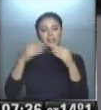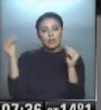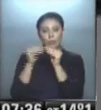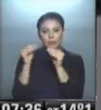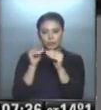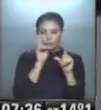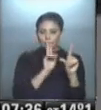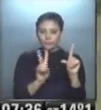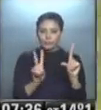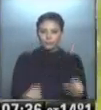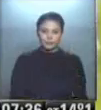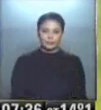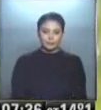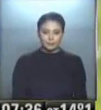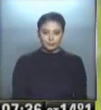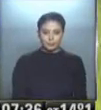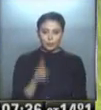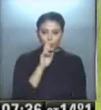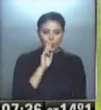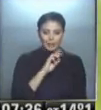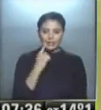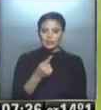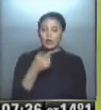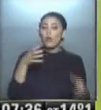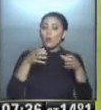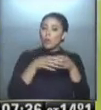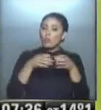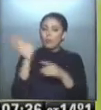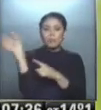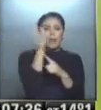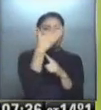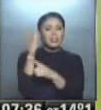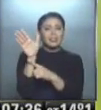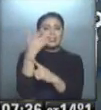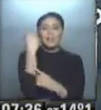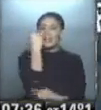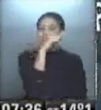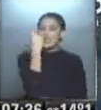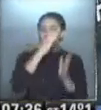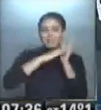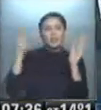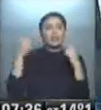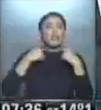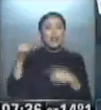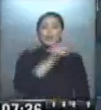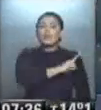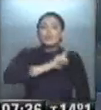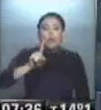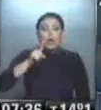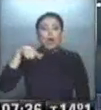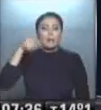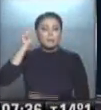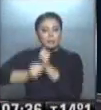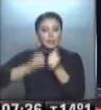enviados especiales. Los asambleístas de Gualeguaychú con banderas celestes y blancas y al grito de no a las